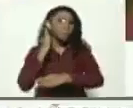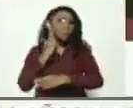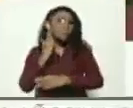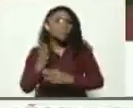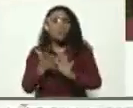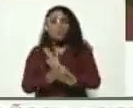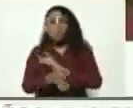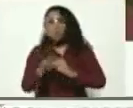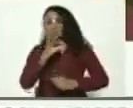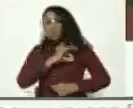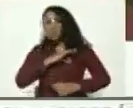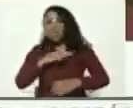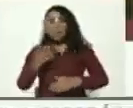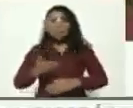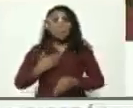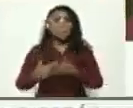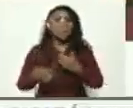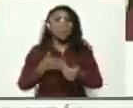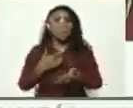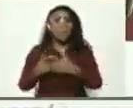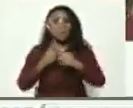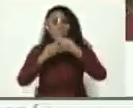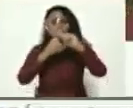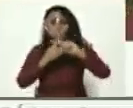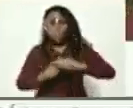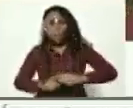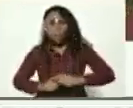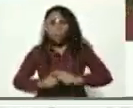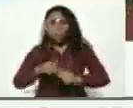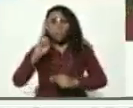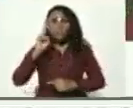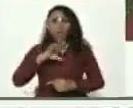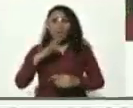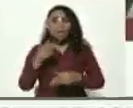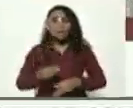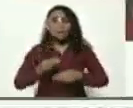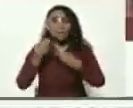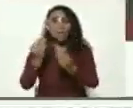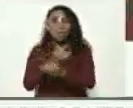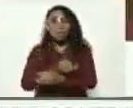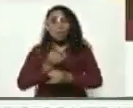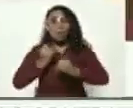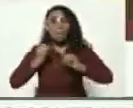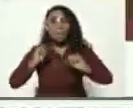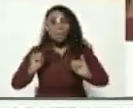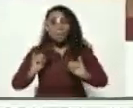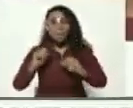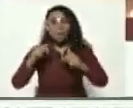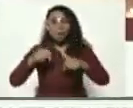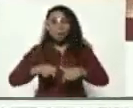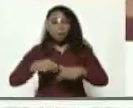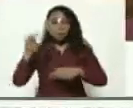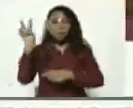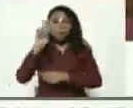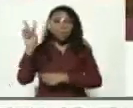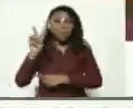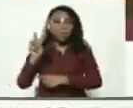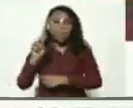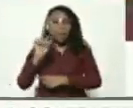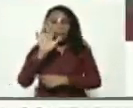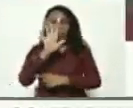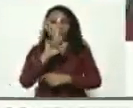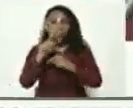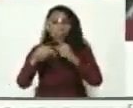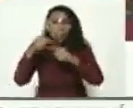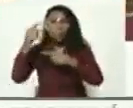y logró sumarlos a la gesta histórica que dio la independencia a Venezuela y a 5